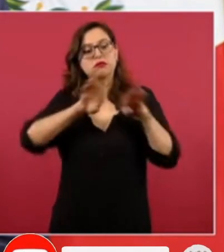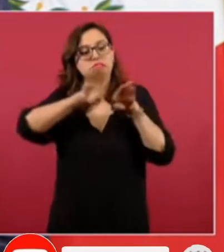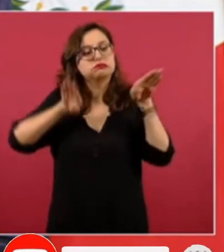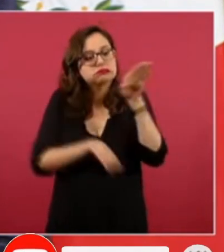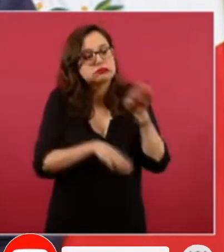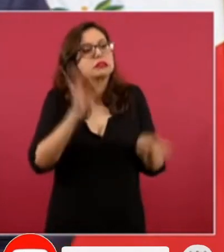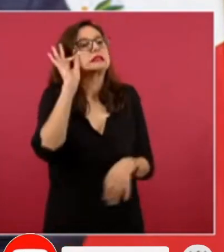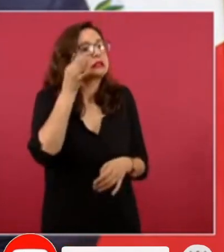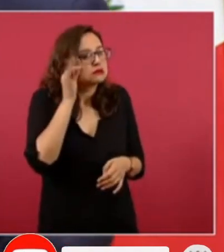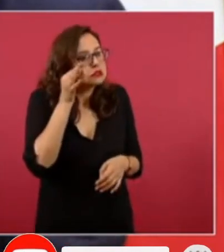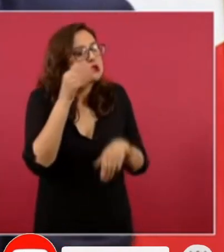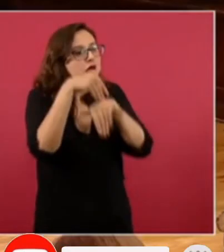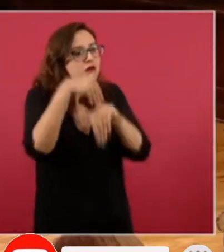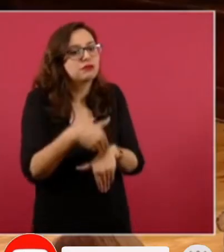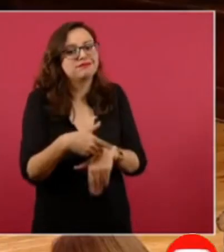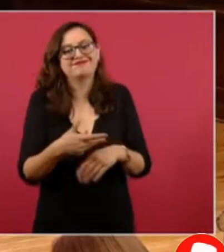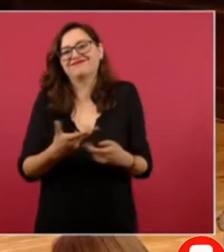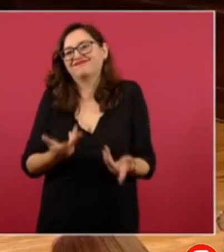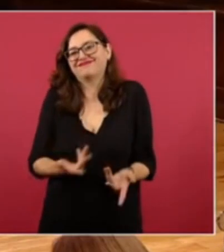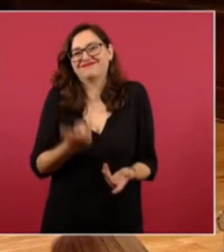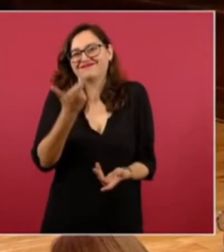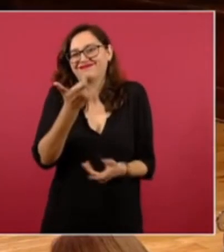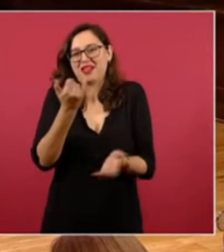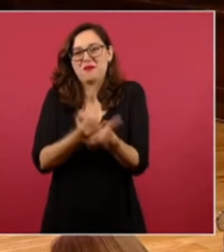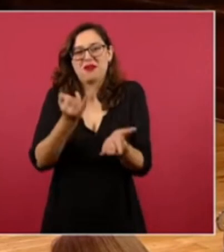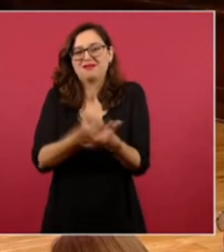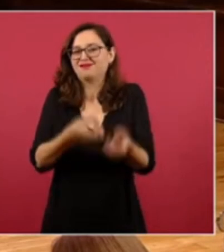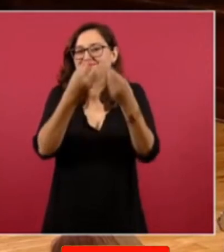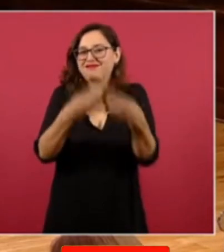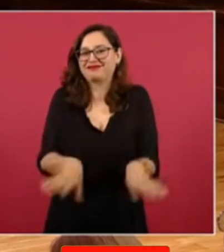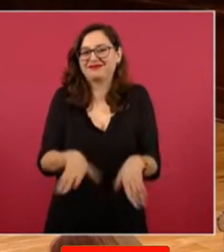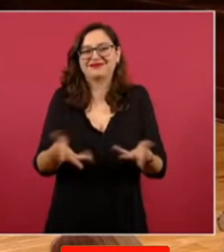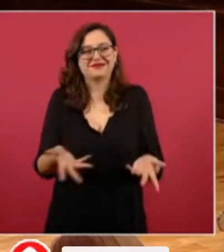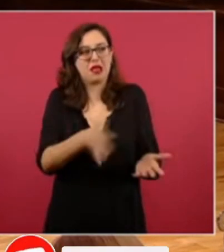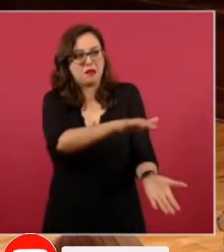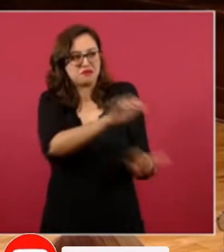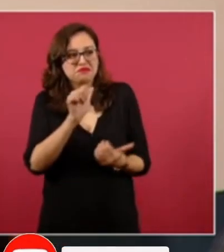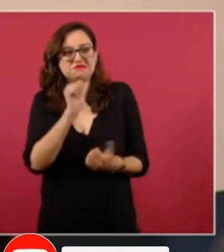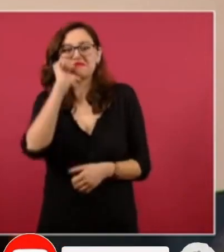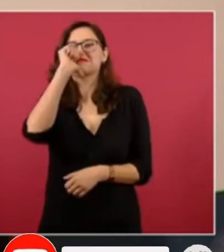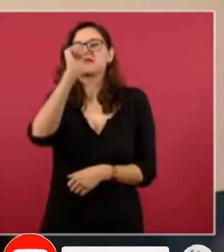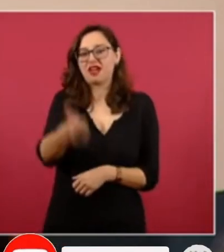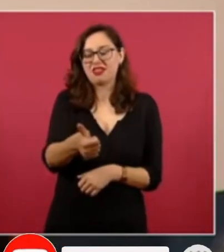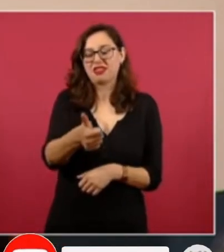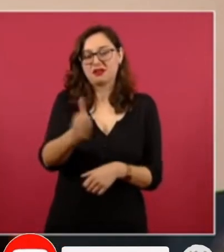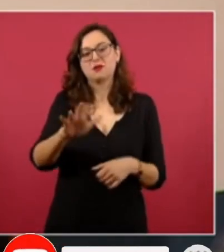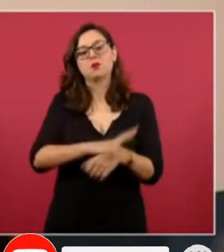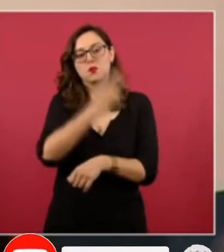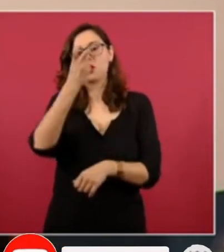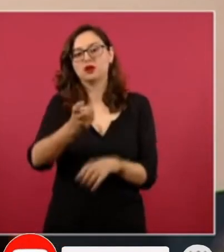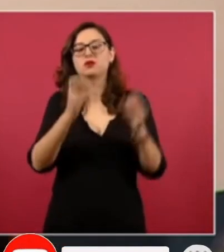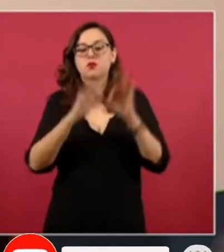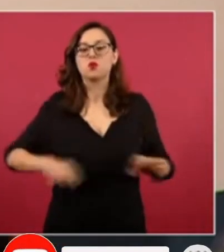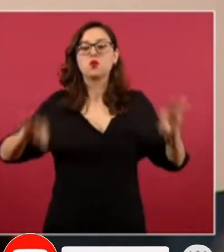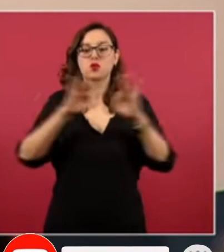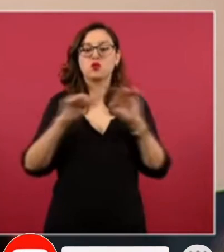Entonces, con respeto, es importante el definir que una